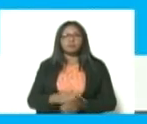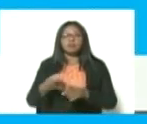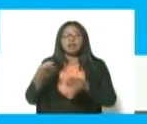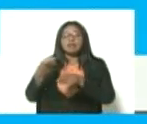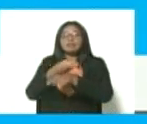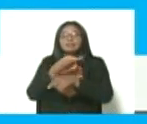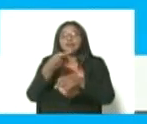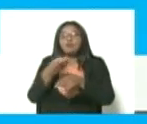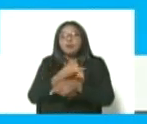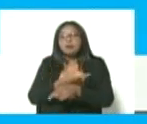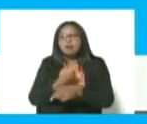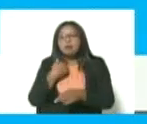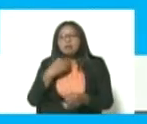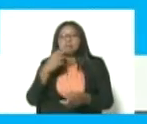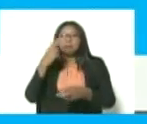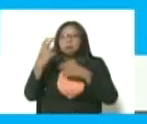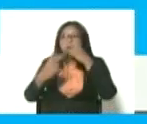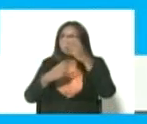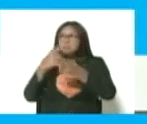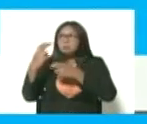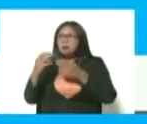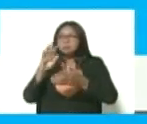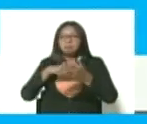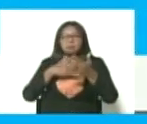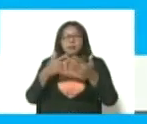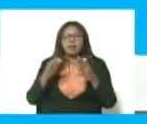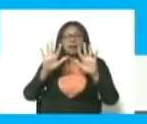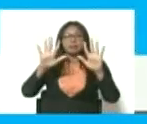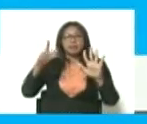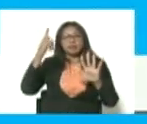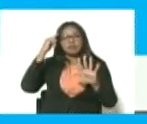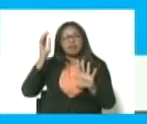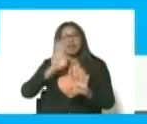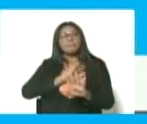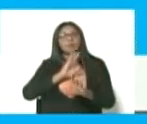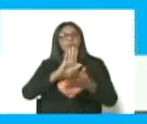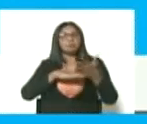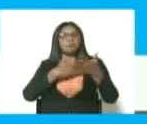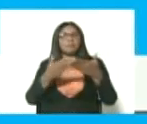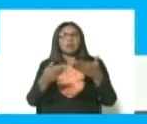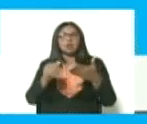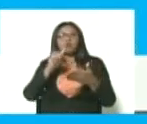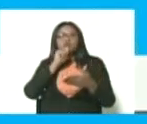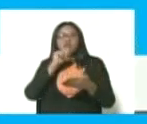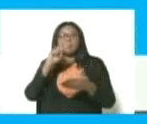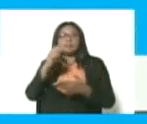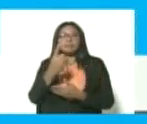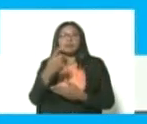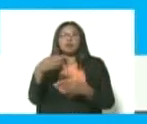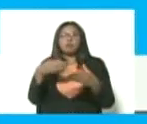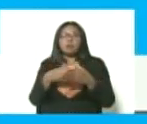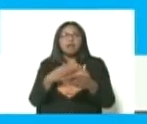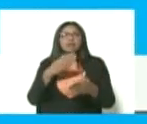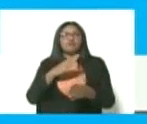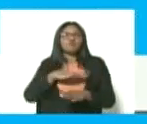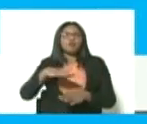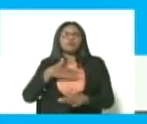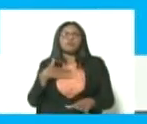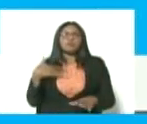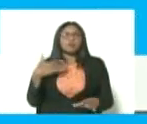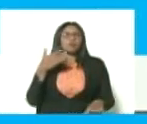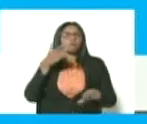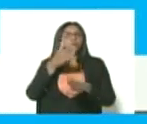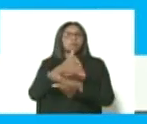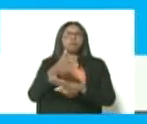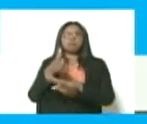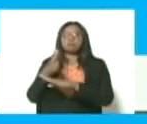gubernamentales. Ella hizo su propia agenda en 10 días. Ella dijo con quién quería hablar, dónde quería ir, y se